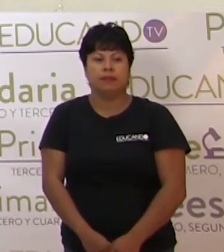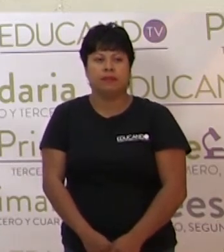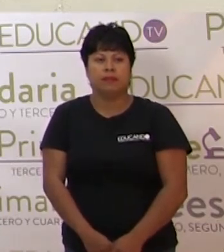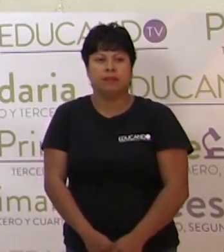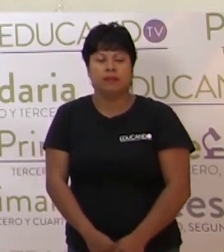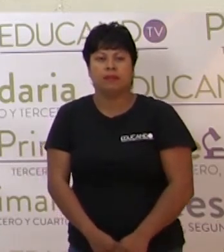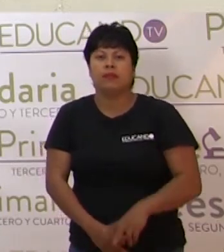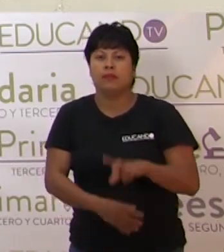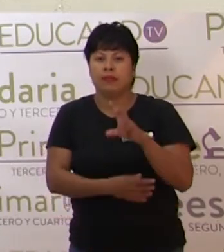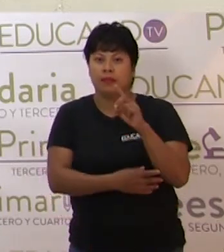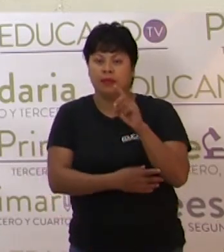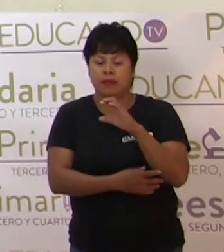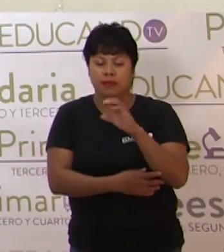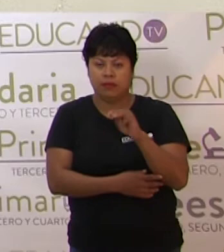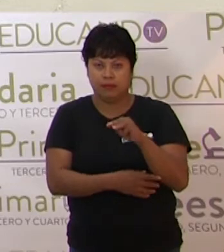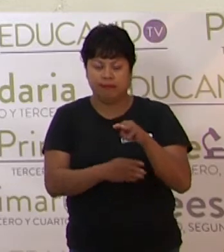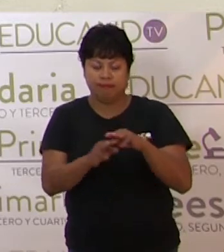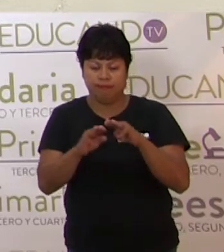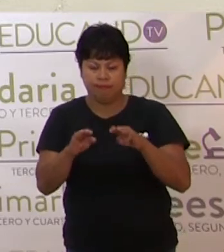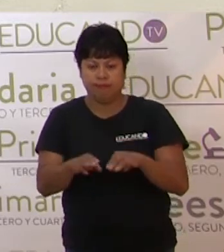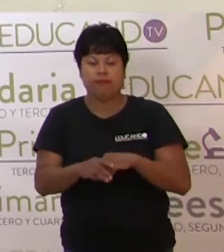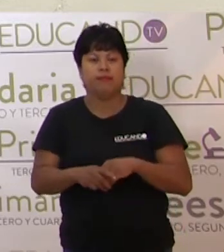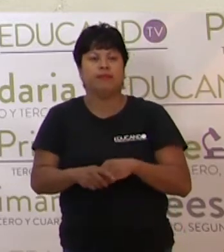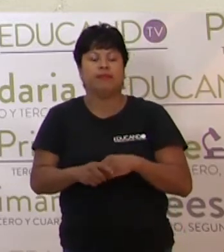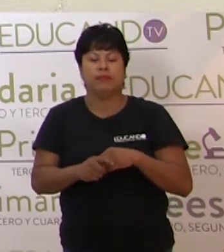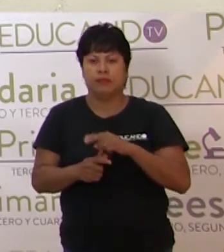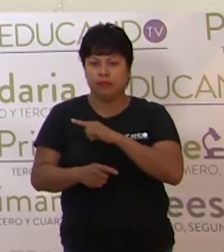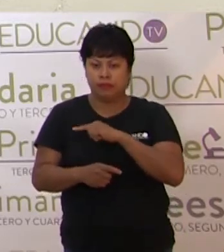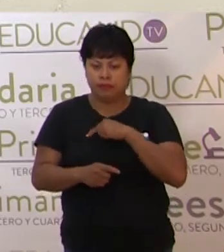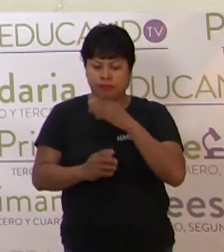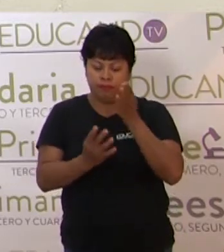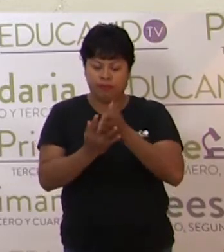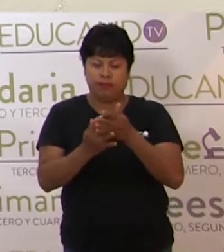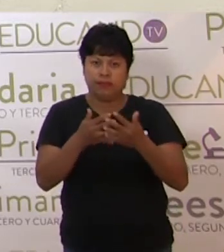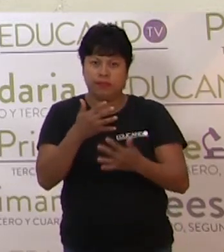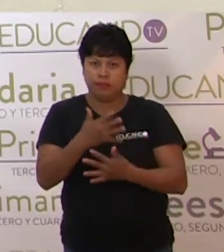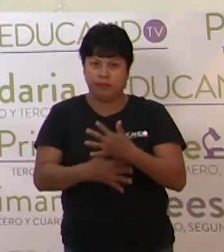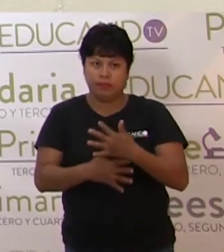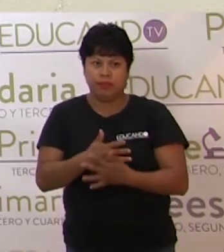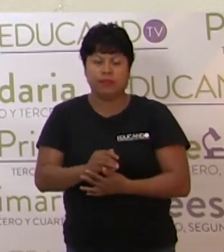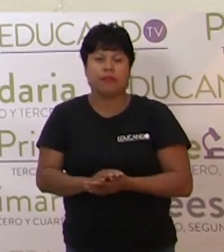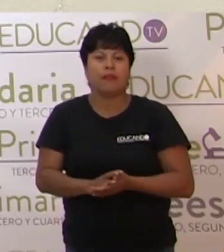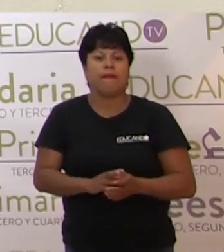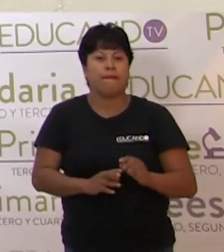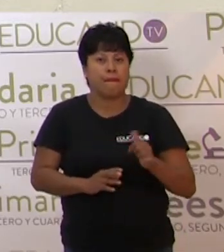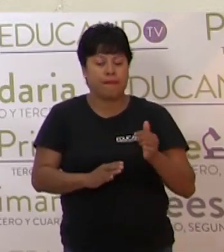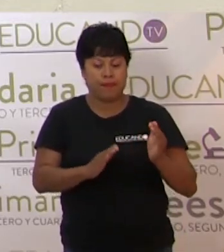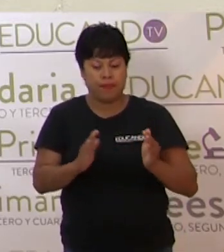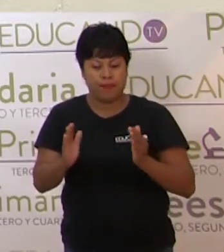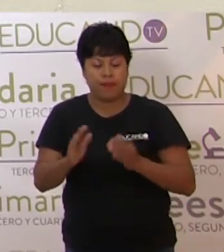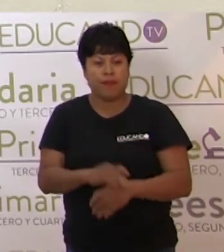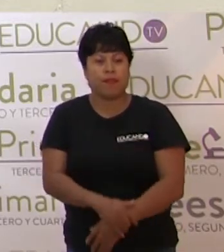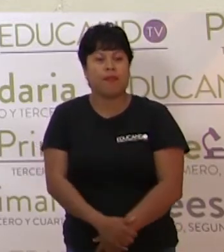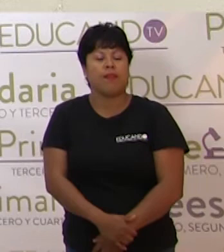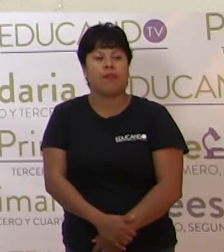mide 30 vamos a trazar 15 este lado